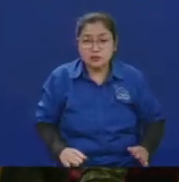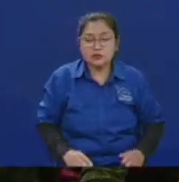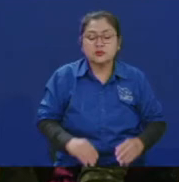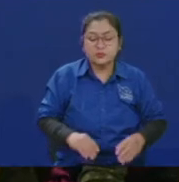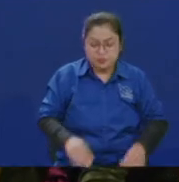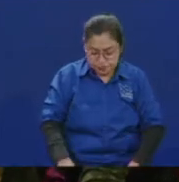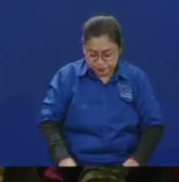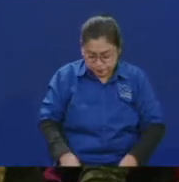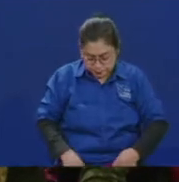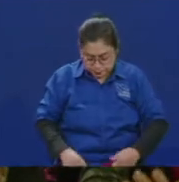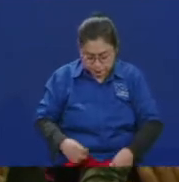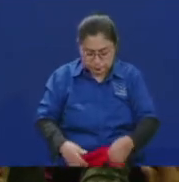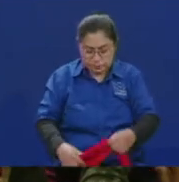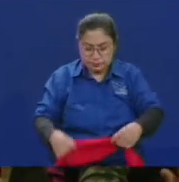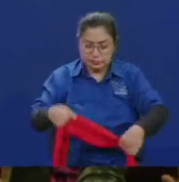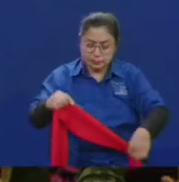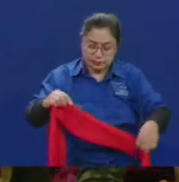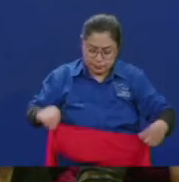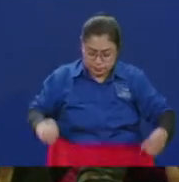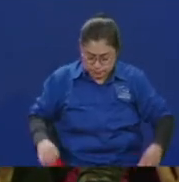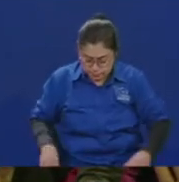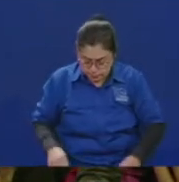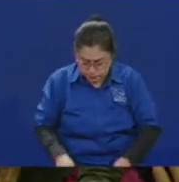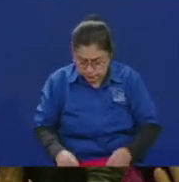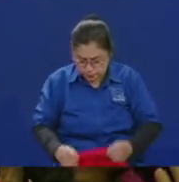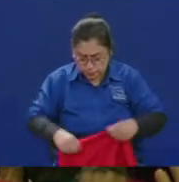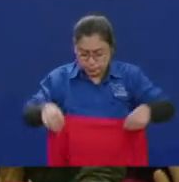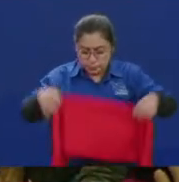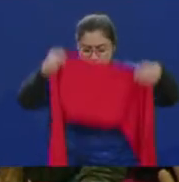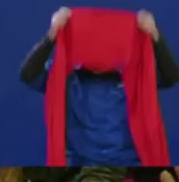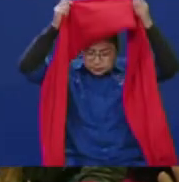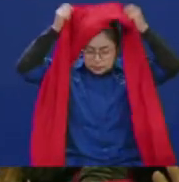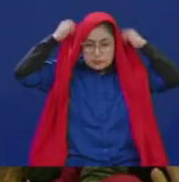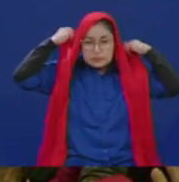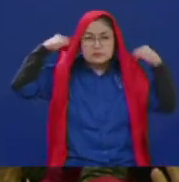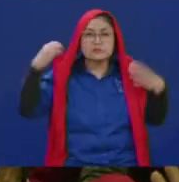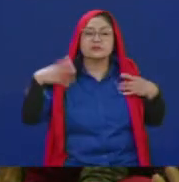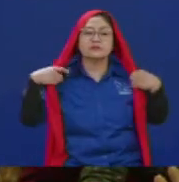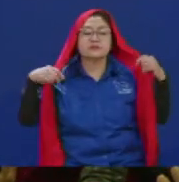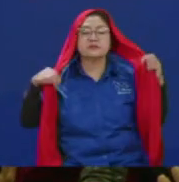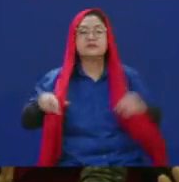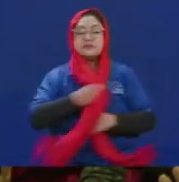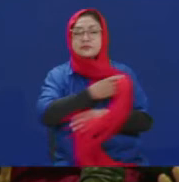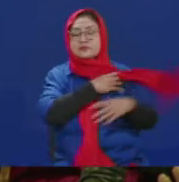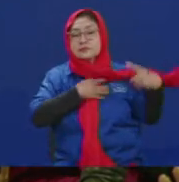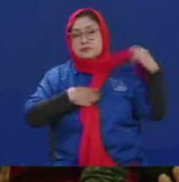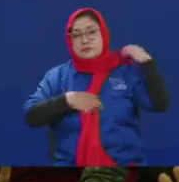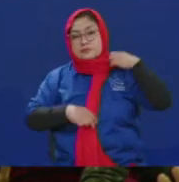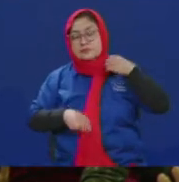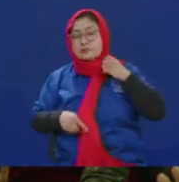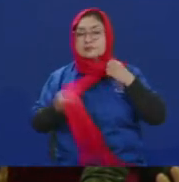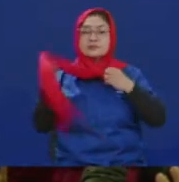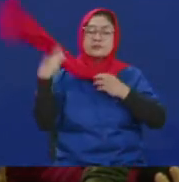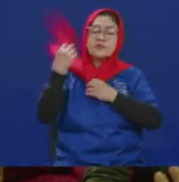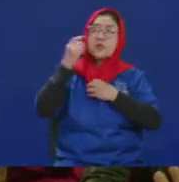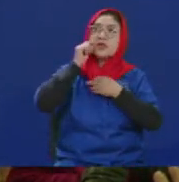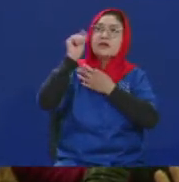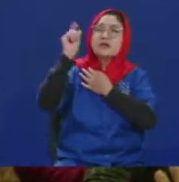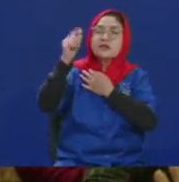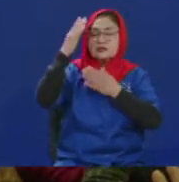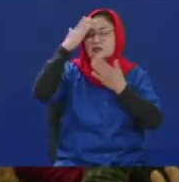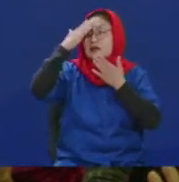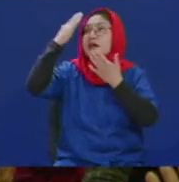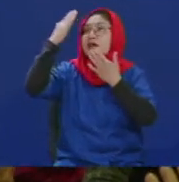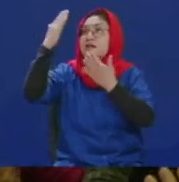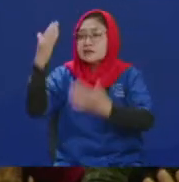venimos delante de ti agradecidos, Señor, por estos siervos que están aceptando al Señor. Papito, yo te suplico que